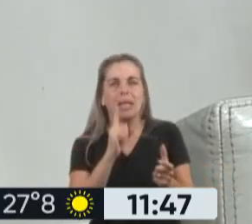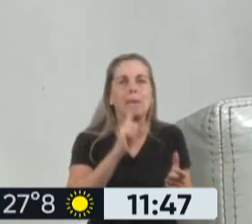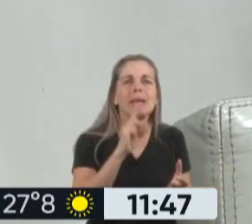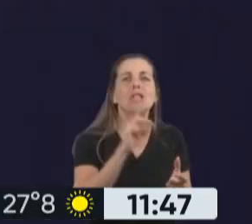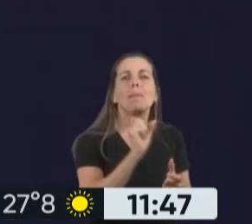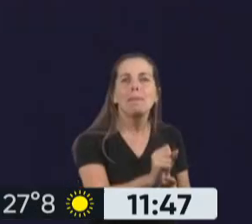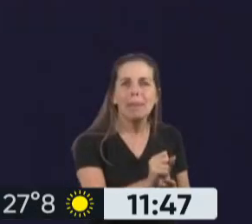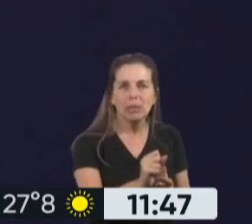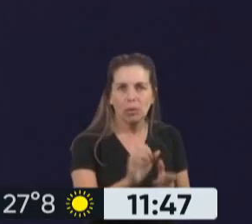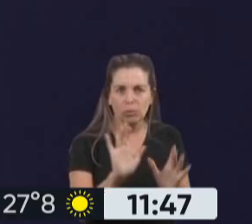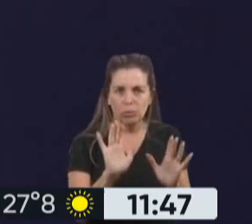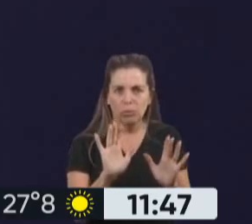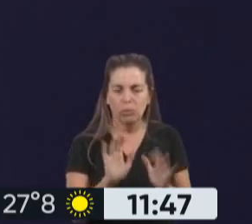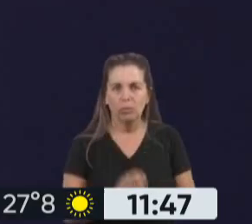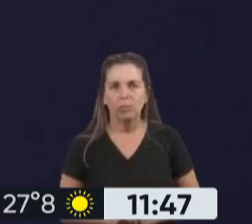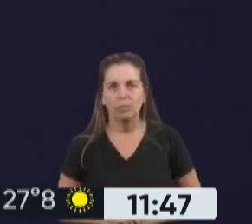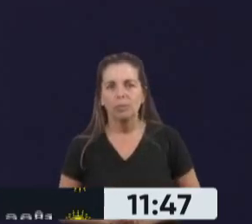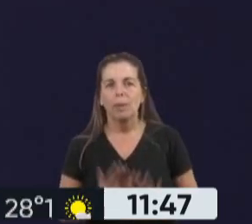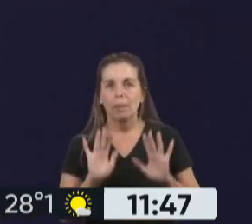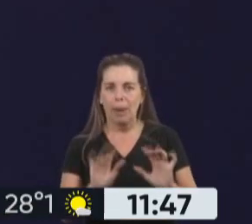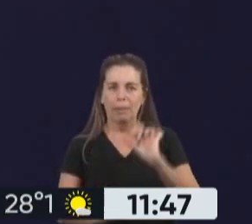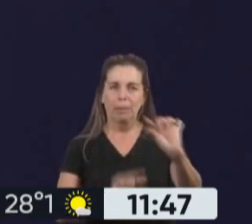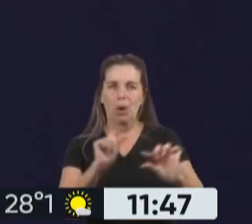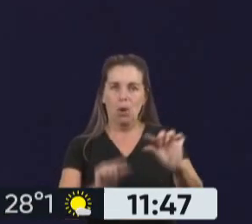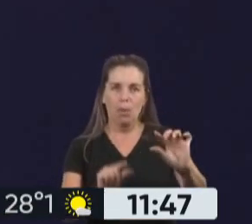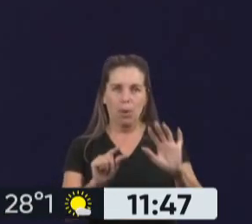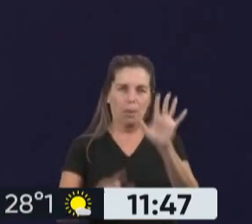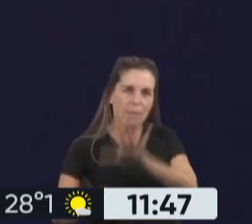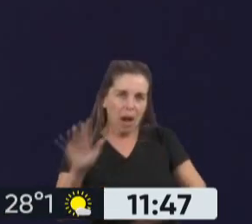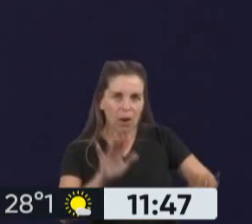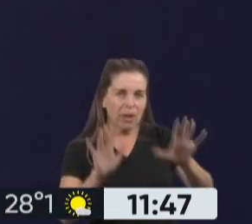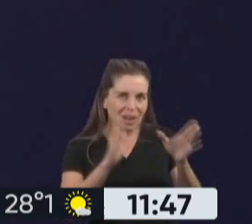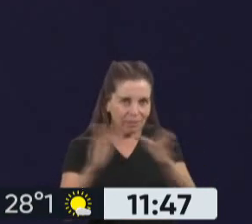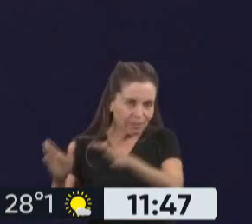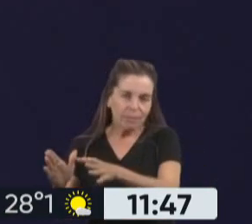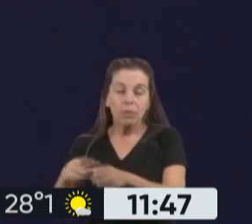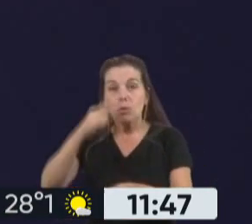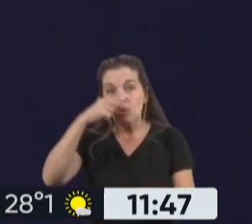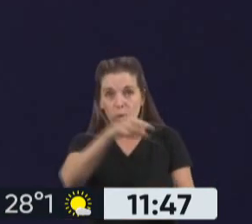para eso. Bueno, vamos por partes. Con respecto a lo